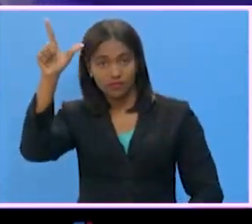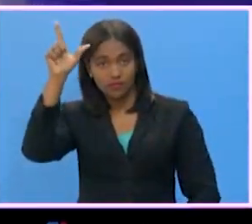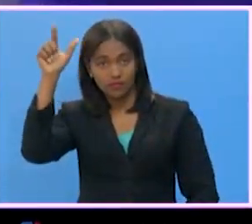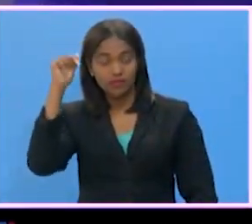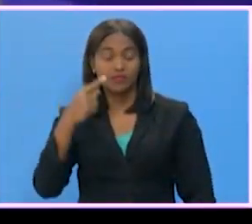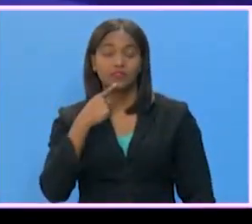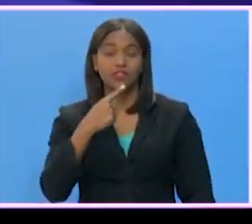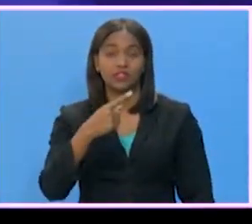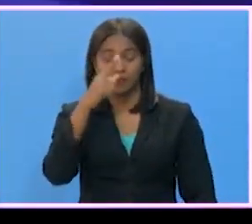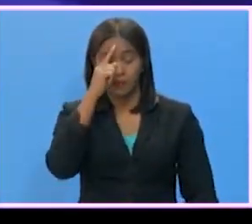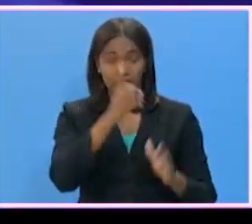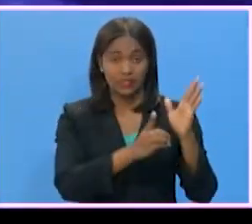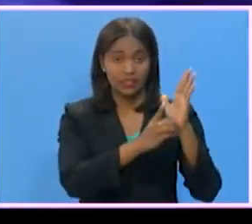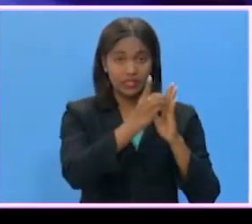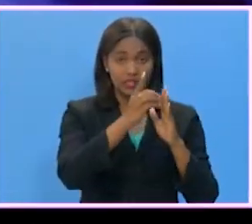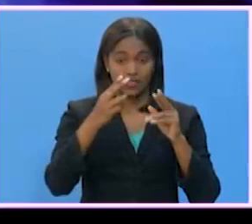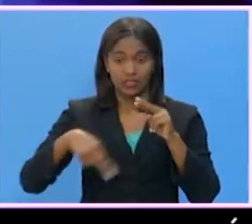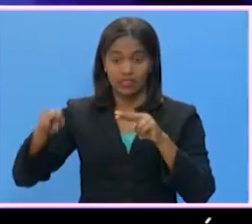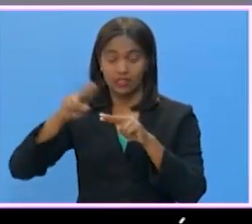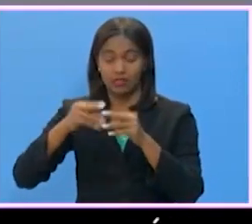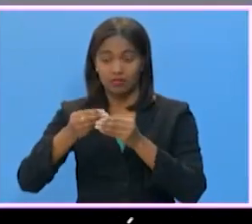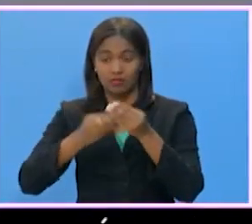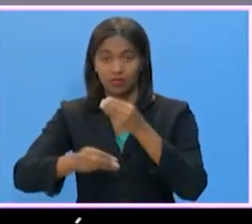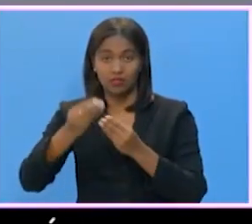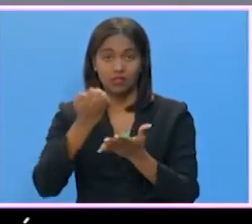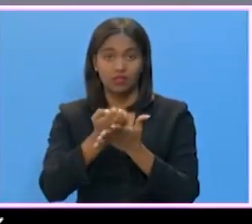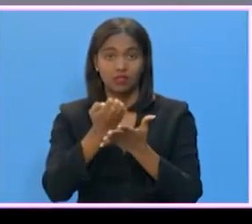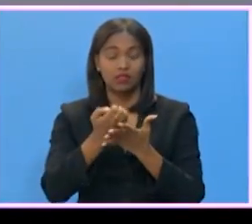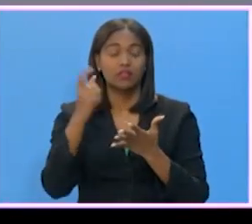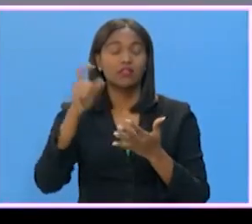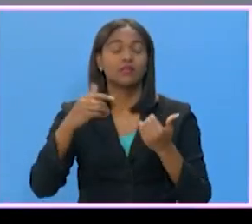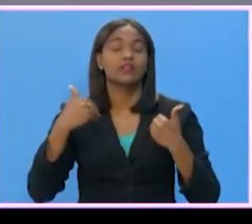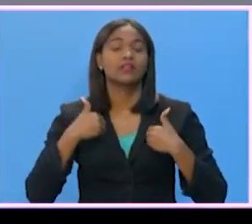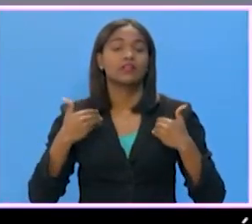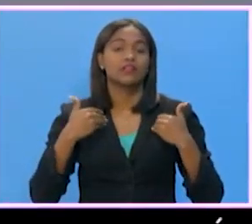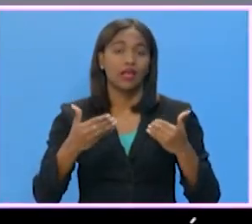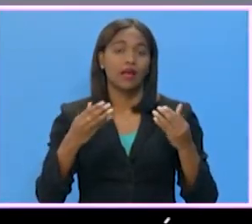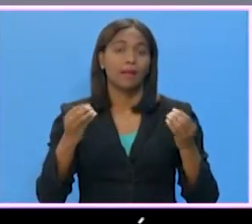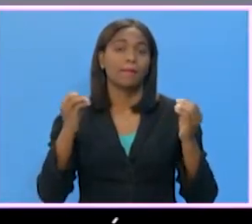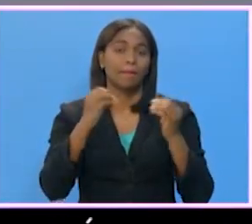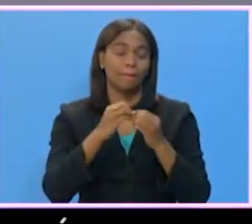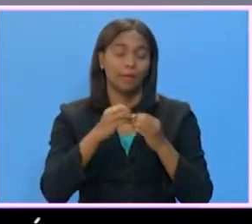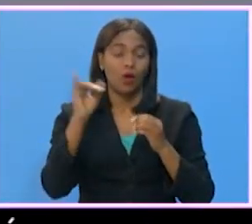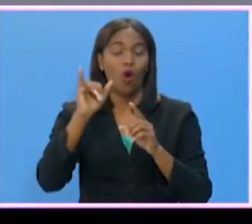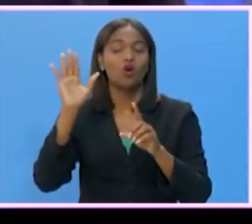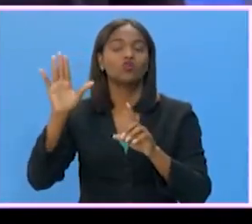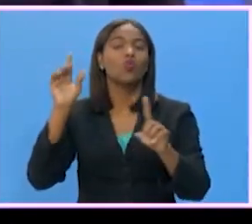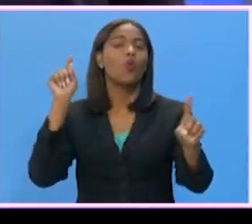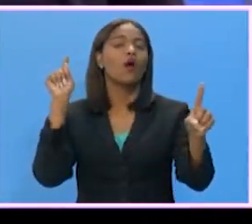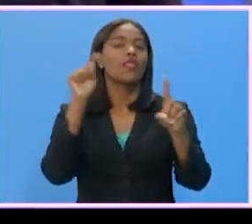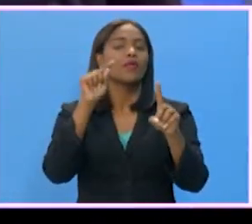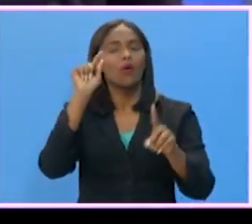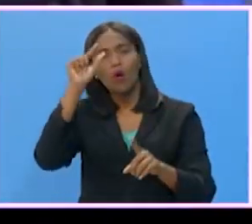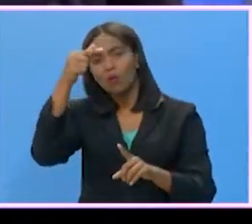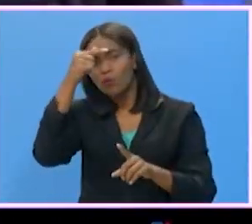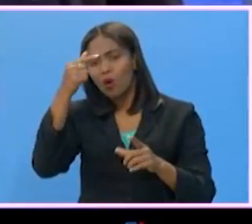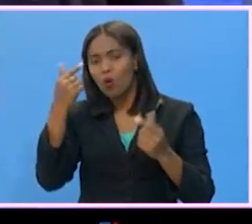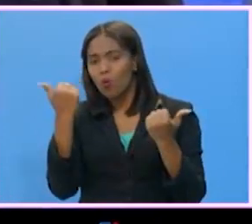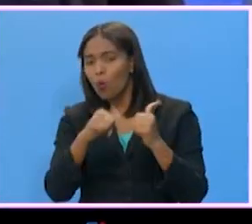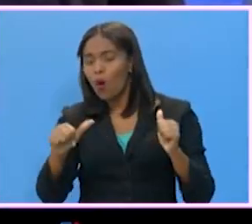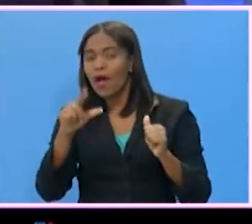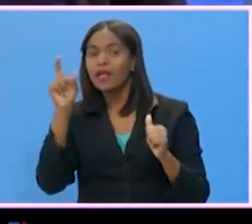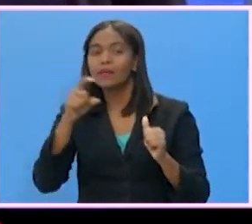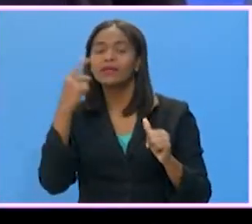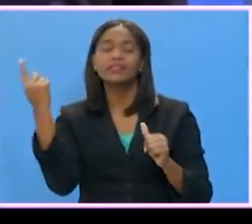que entre el desarrollo y el crecimiento económico hay que hacer siempre un balance y que el objetivo de cualquier política económica debe